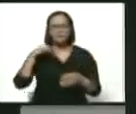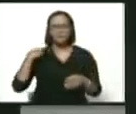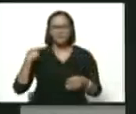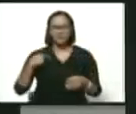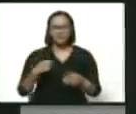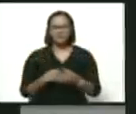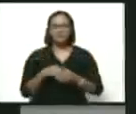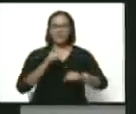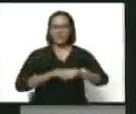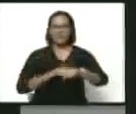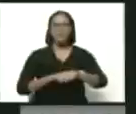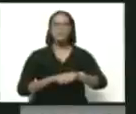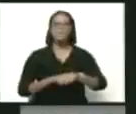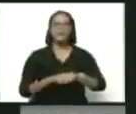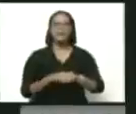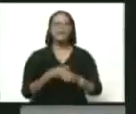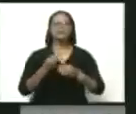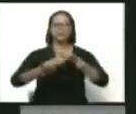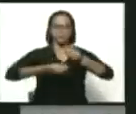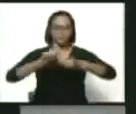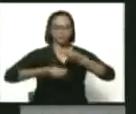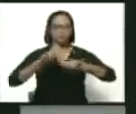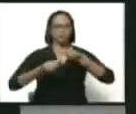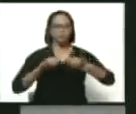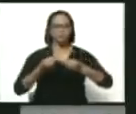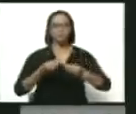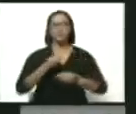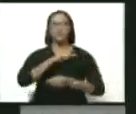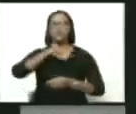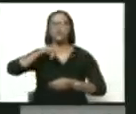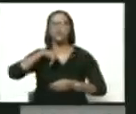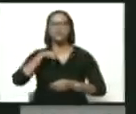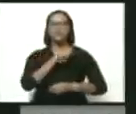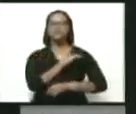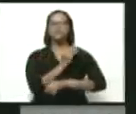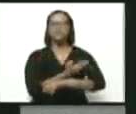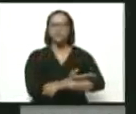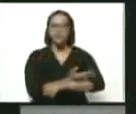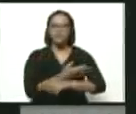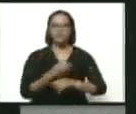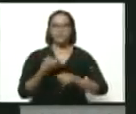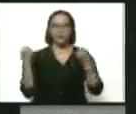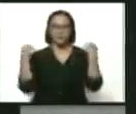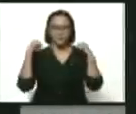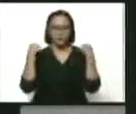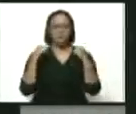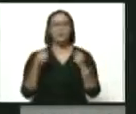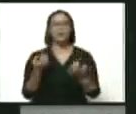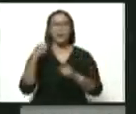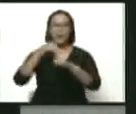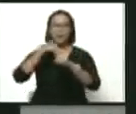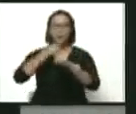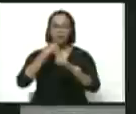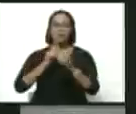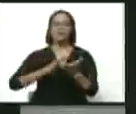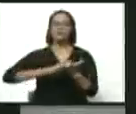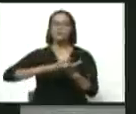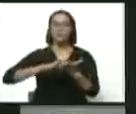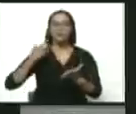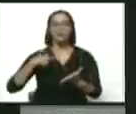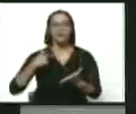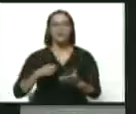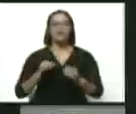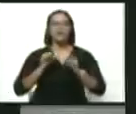este tiempo para la recomposición de nuestras fuerzas, para prepararnos para las batallas, para corregir lo que tengamos que corregir y para